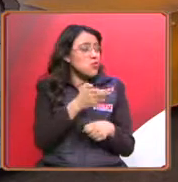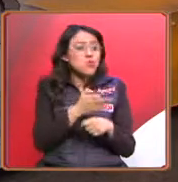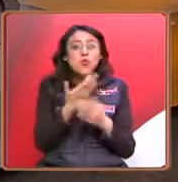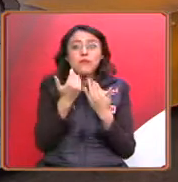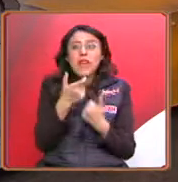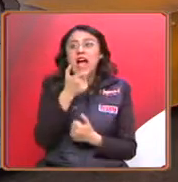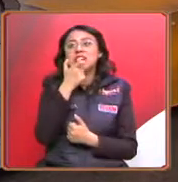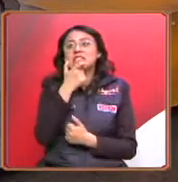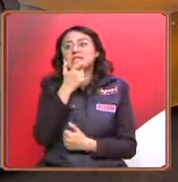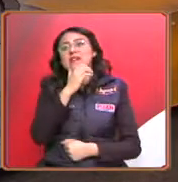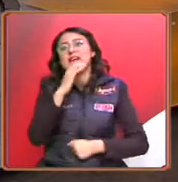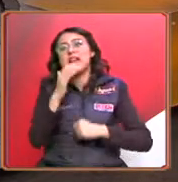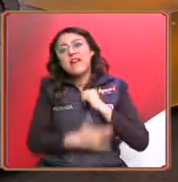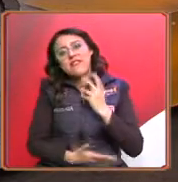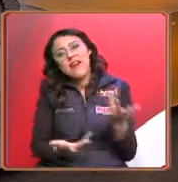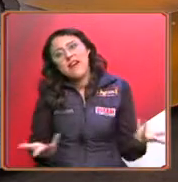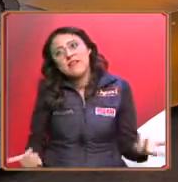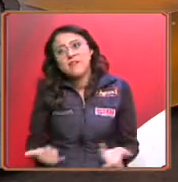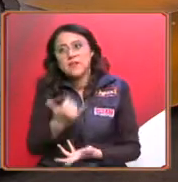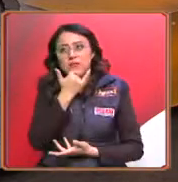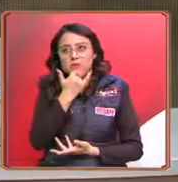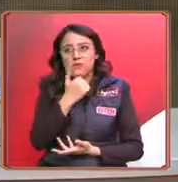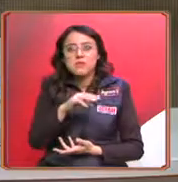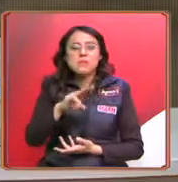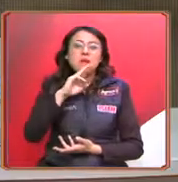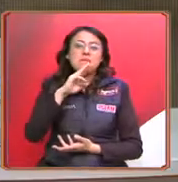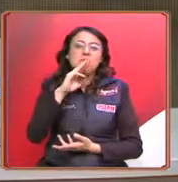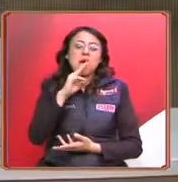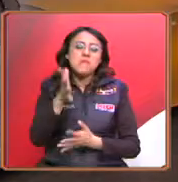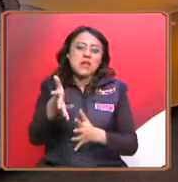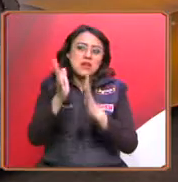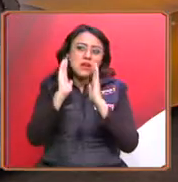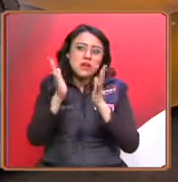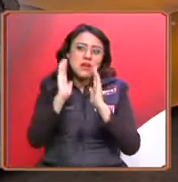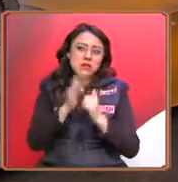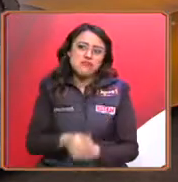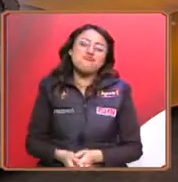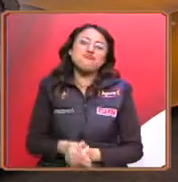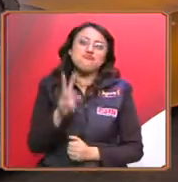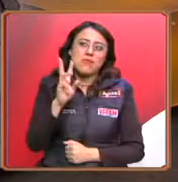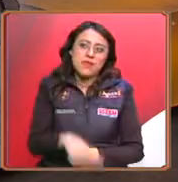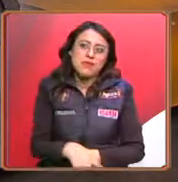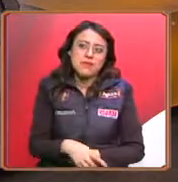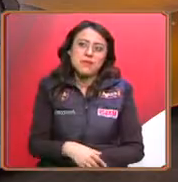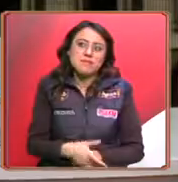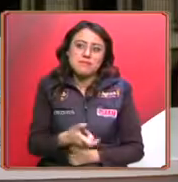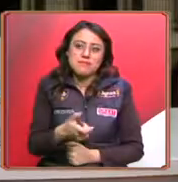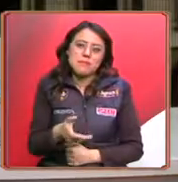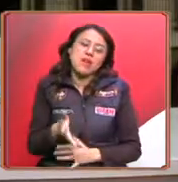guardadas? No, ya me las acabé. Me regañó mi mamá por las morusas que dejé ahí en el chaleco.